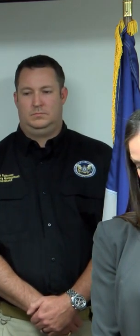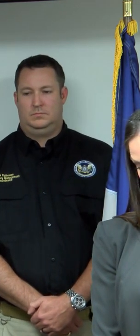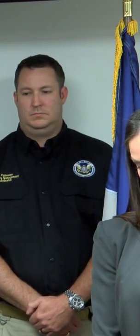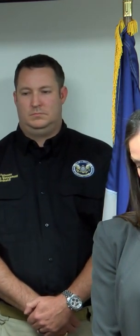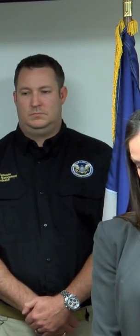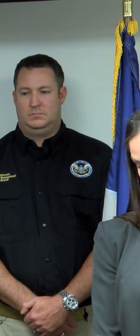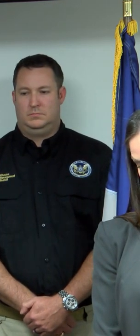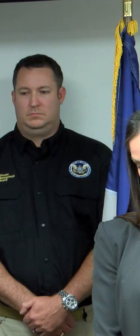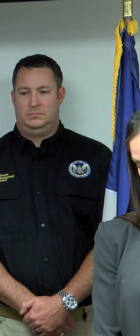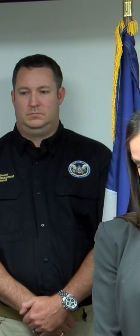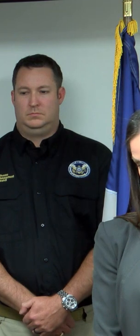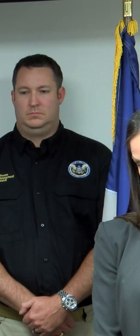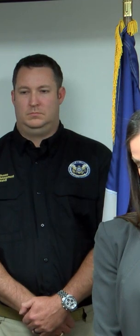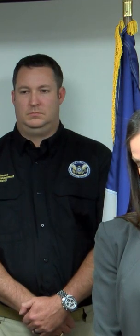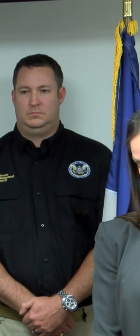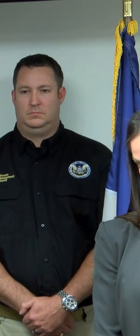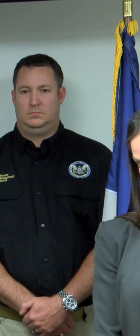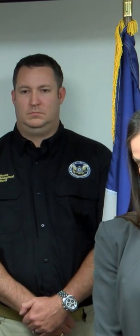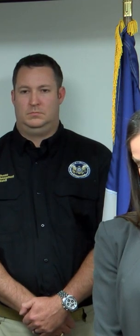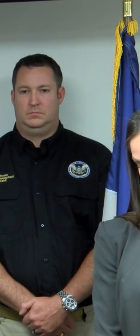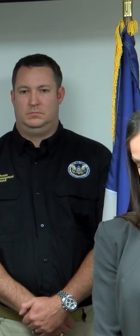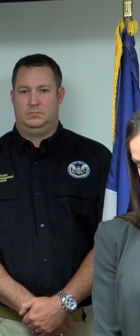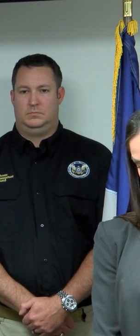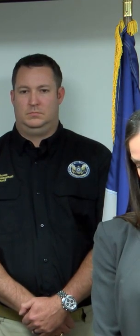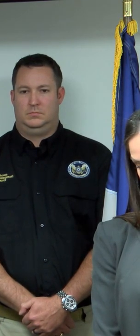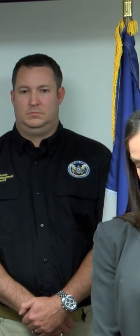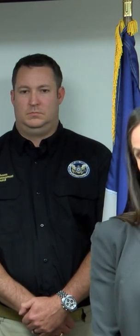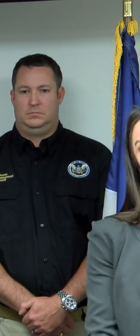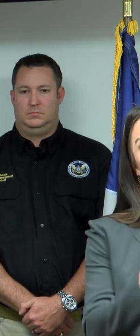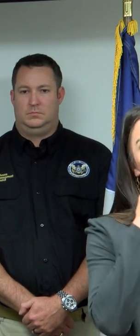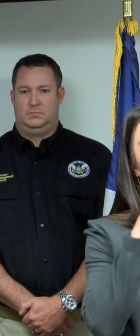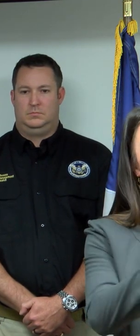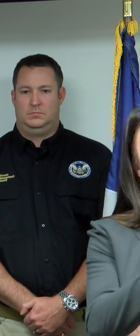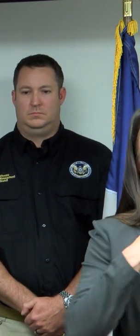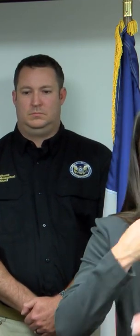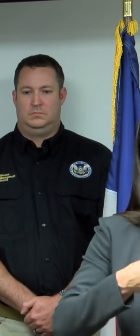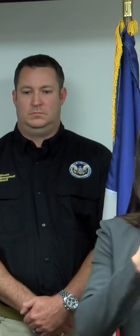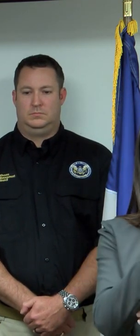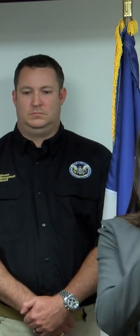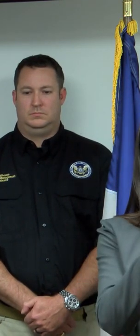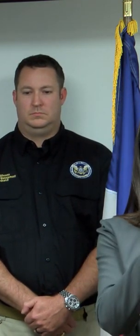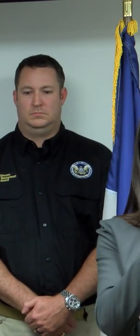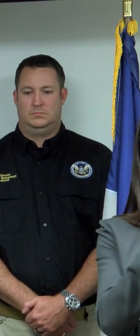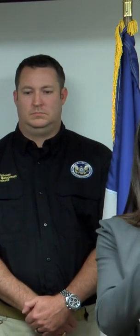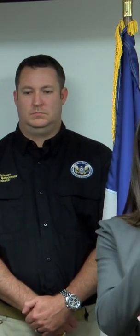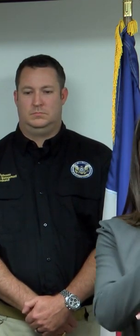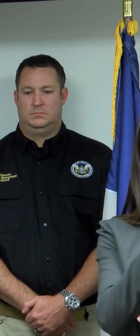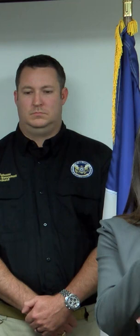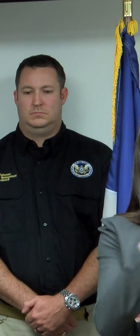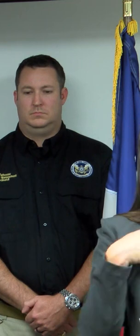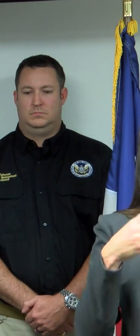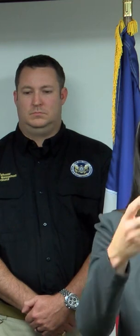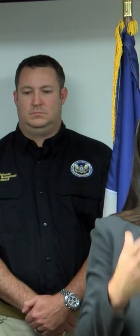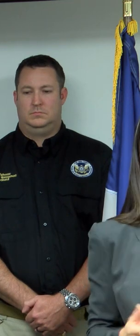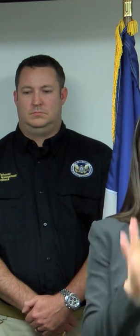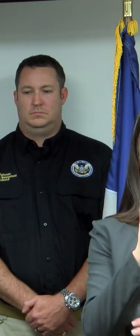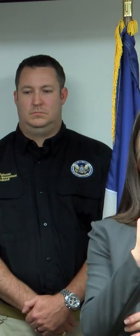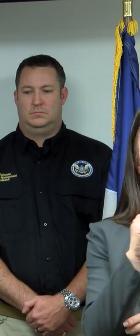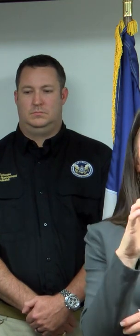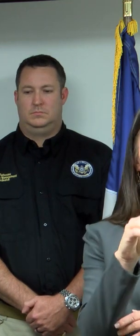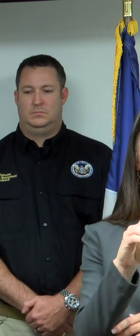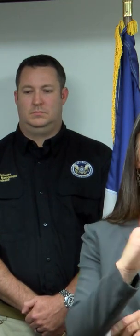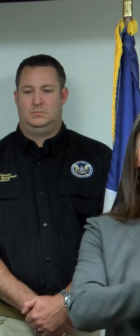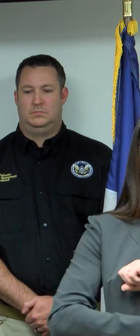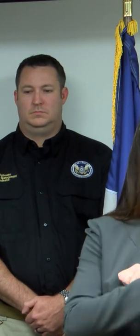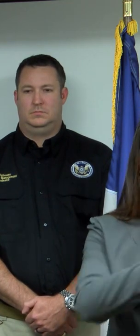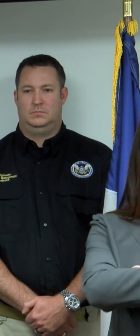Bend, OEM. Muchas gracias. Good afternoon. My name is Anna Gonzalez. I am the Director of Fort Bend County Social Services,